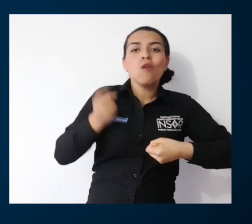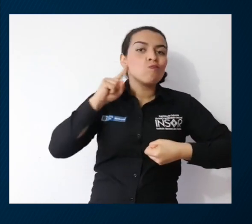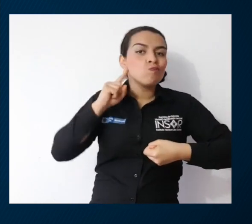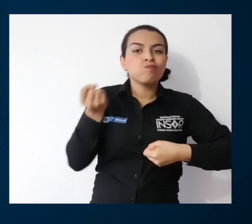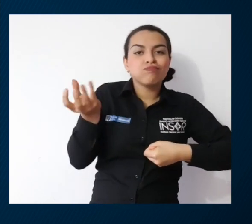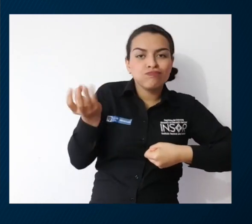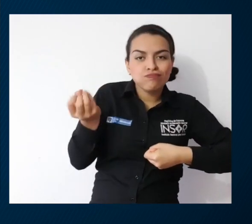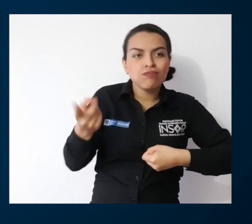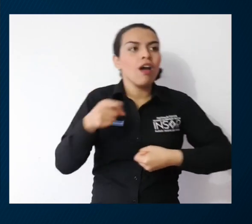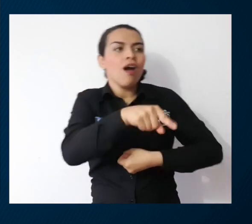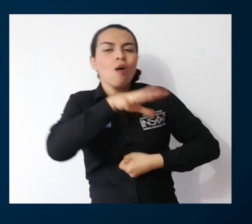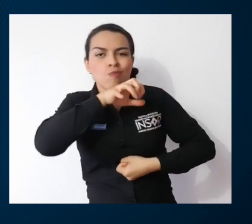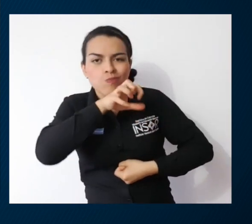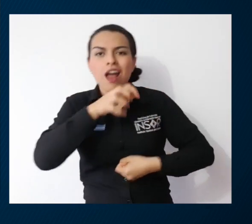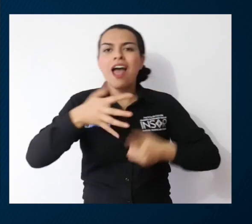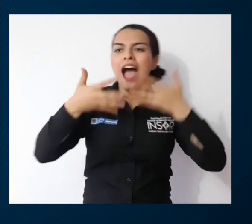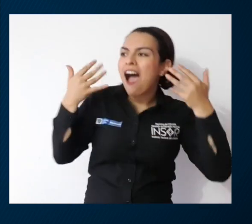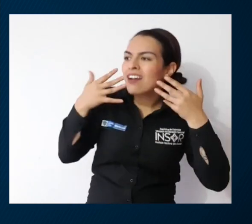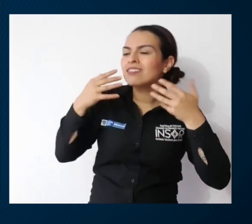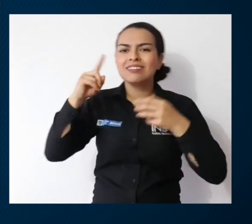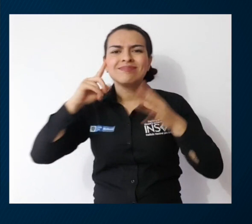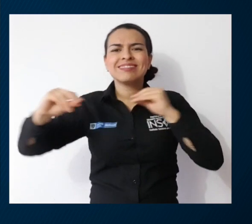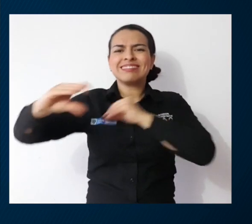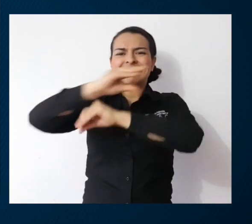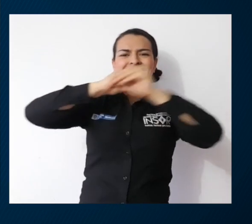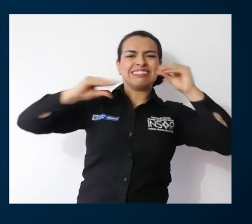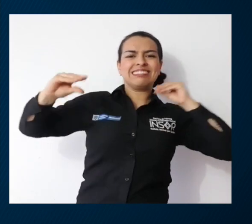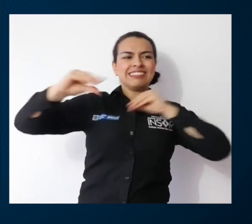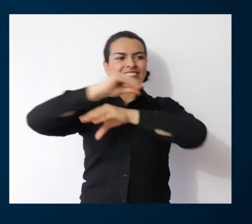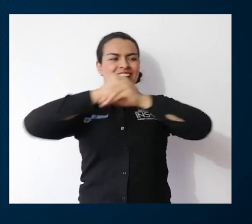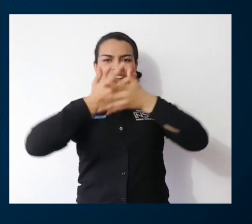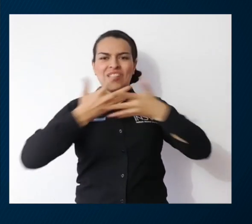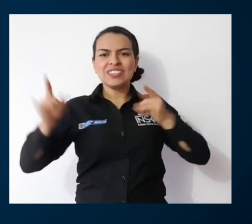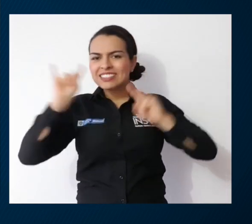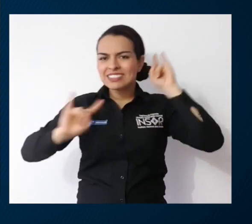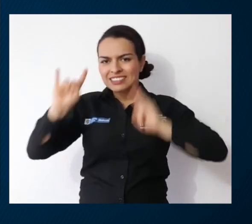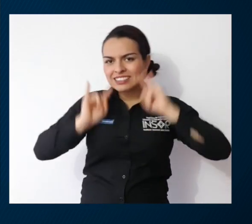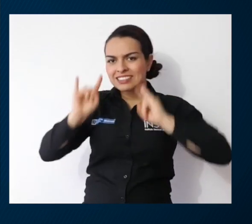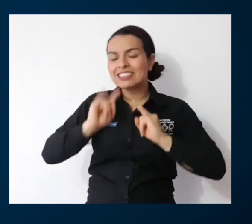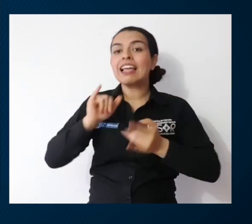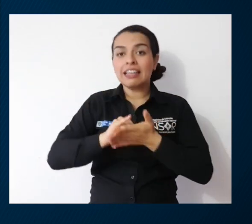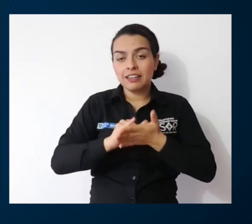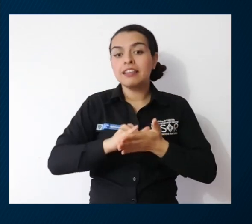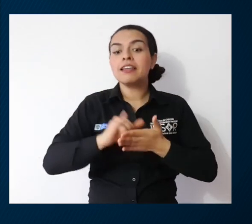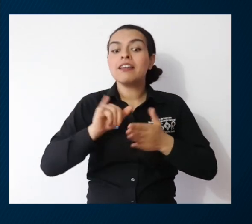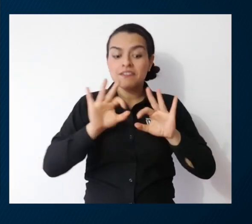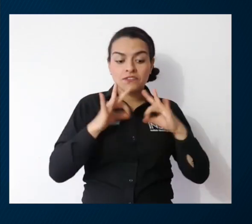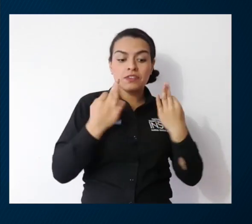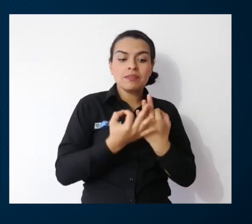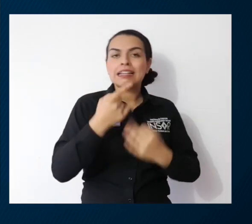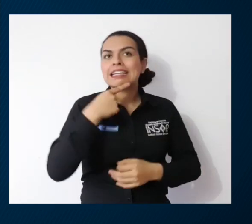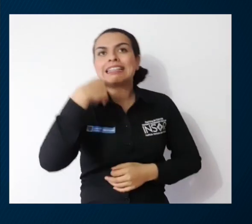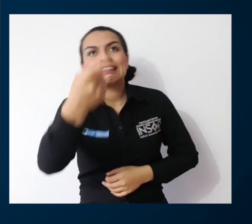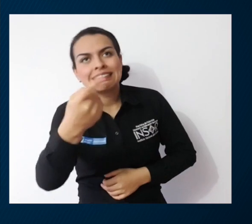la vida y las dificultades que se enfrentan, interactúan, se retroalimentan. Las familias le pueden decir al docente: no